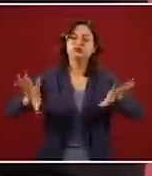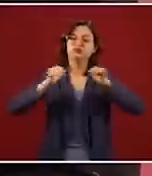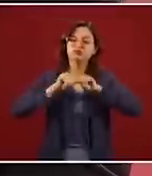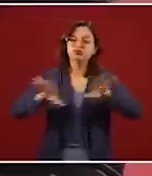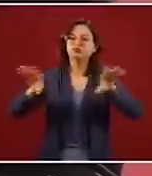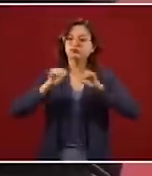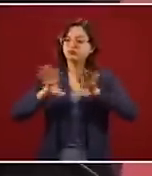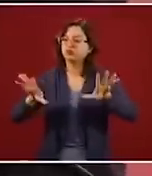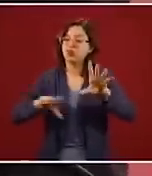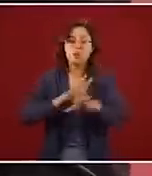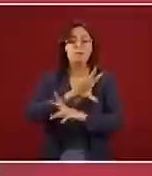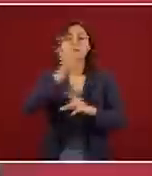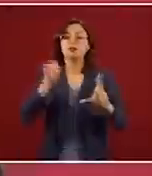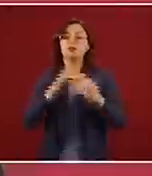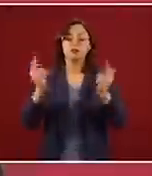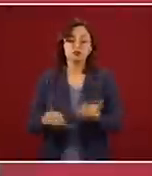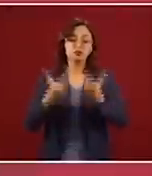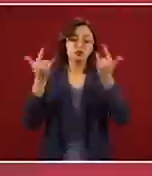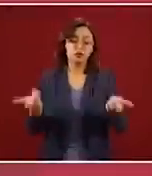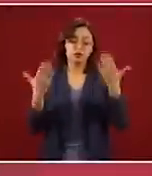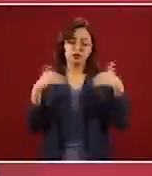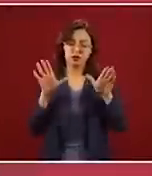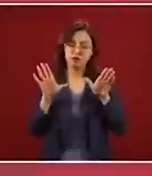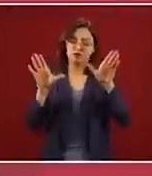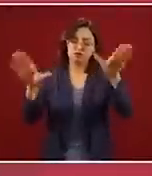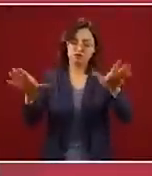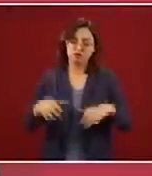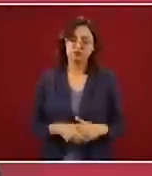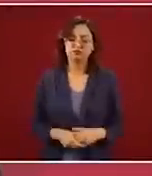todo el relato del avión oficial,